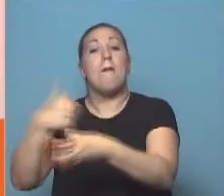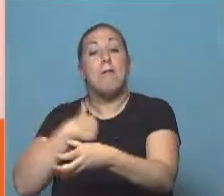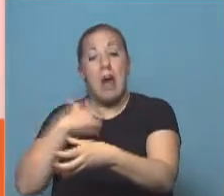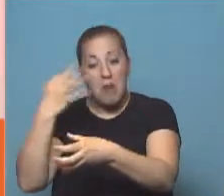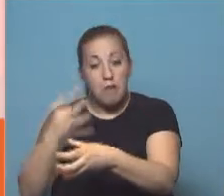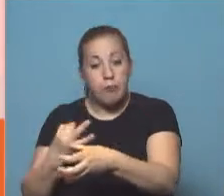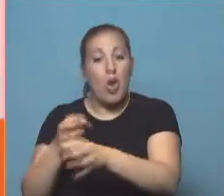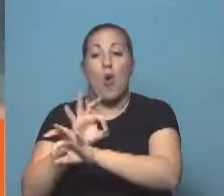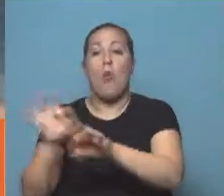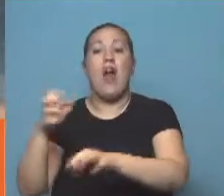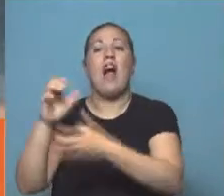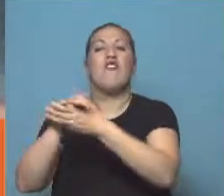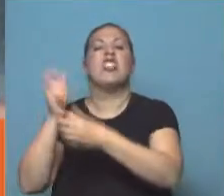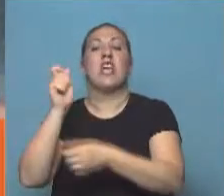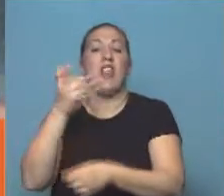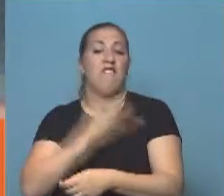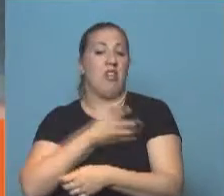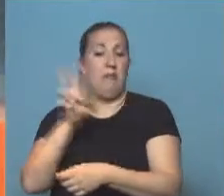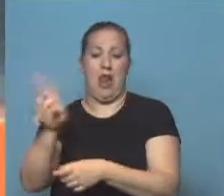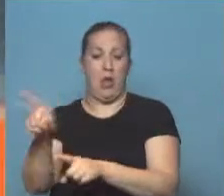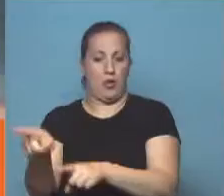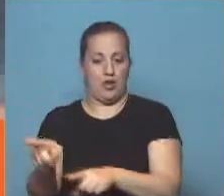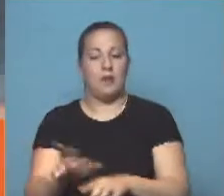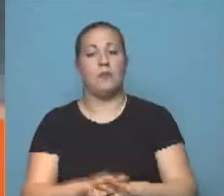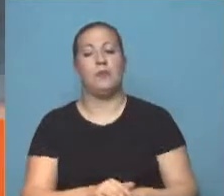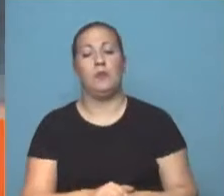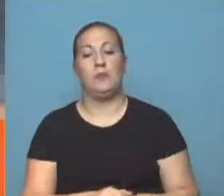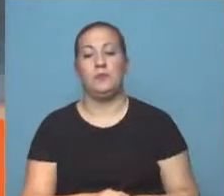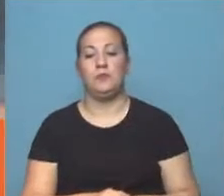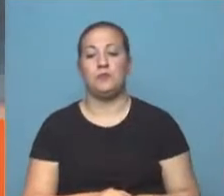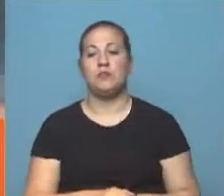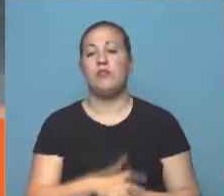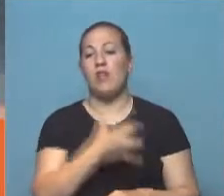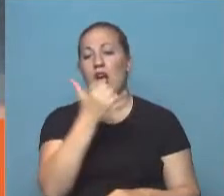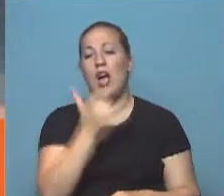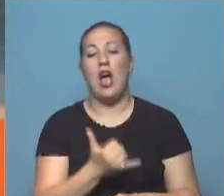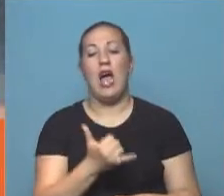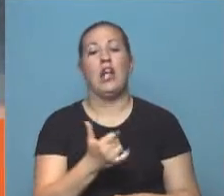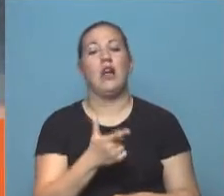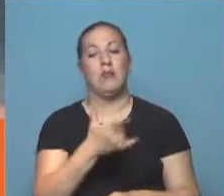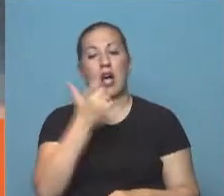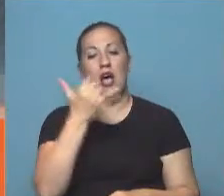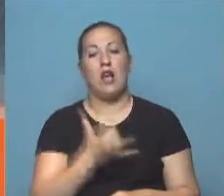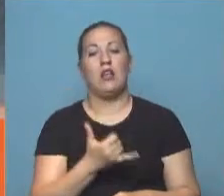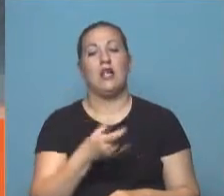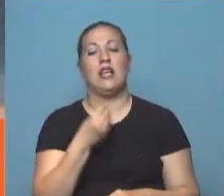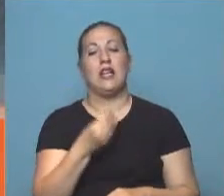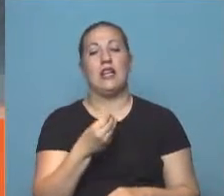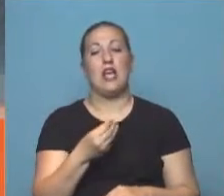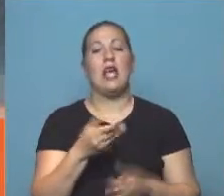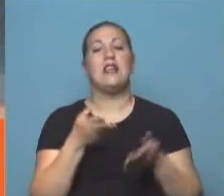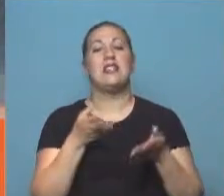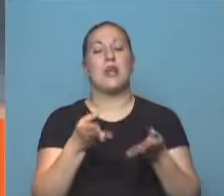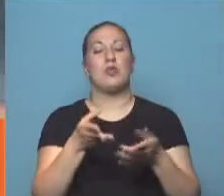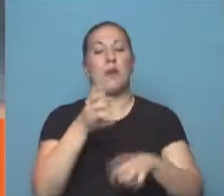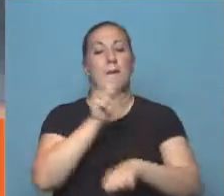Victoria. Bien, eso como origen, ahora vamos a ir a Yamil con el origen también. Hay todo un descalabro en lo que es el servicio penitenciario